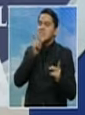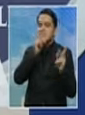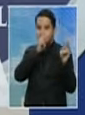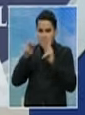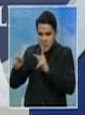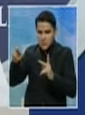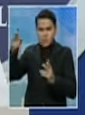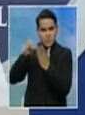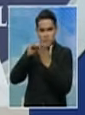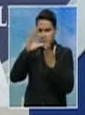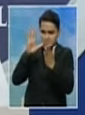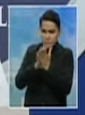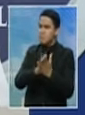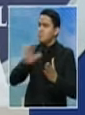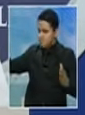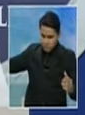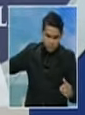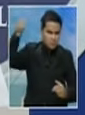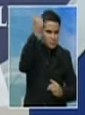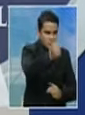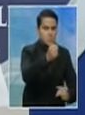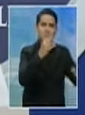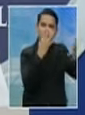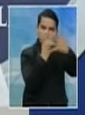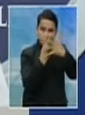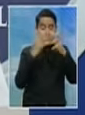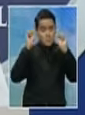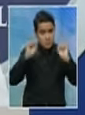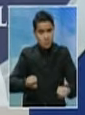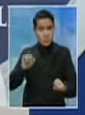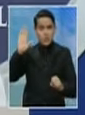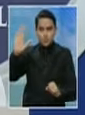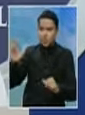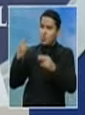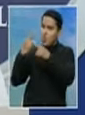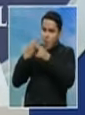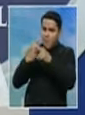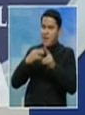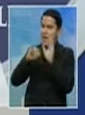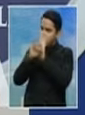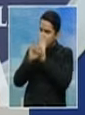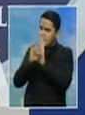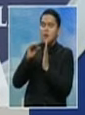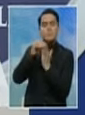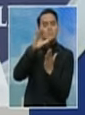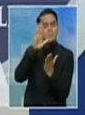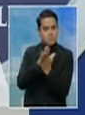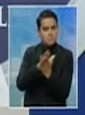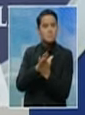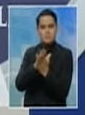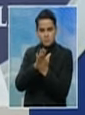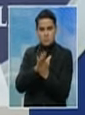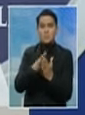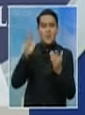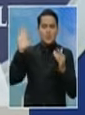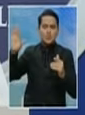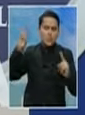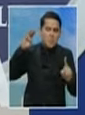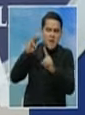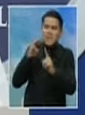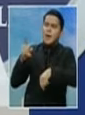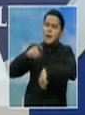o recinto policial y militar del país con los datos de identificación de toda persona detenida, motivos,